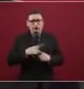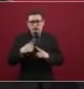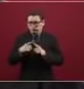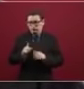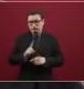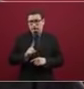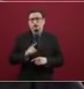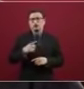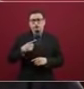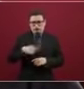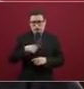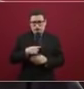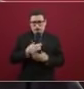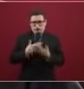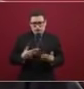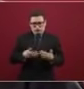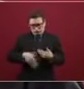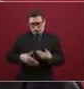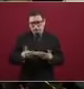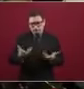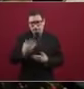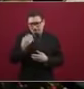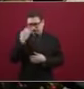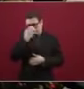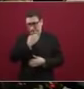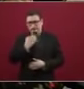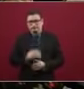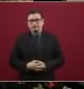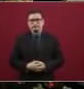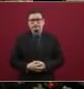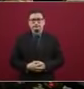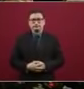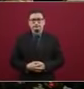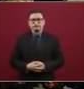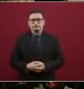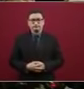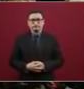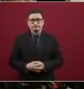Entonces, ahora mismo lo vamos a ver con Alejandro Sitz.